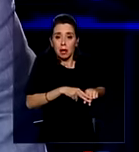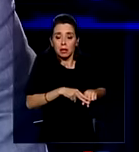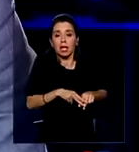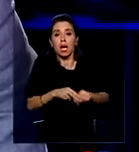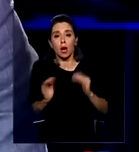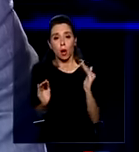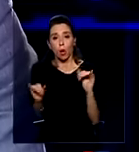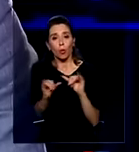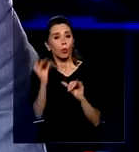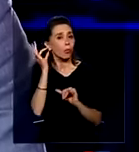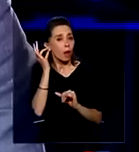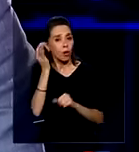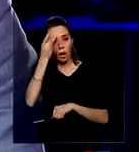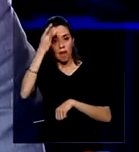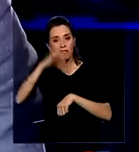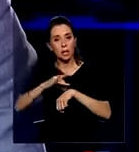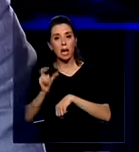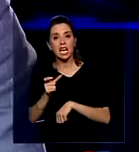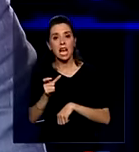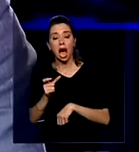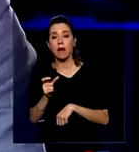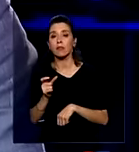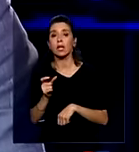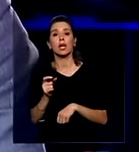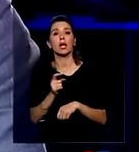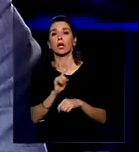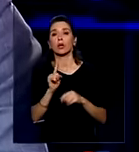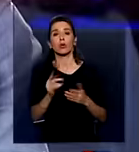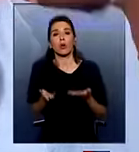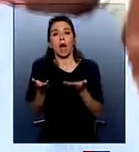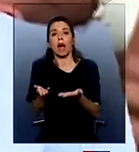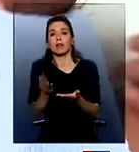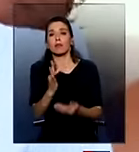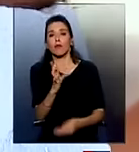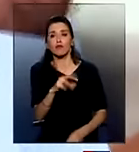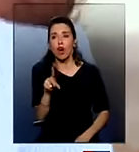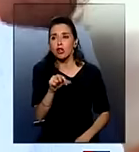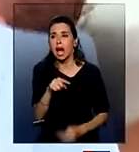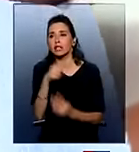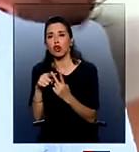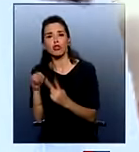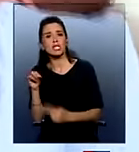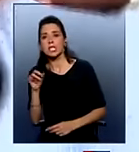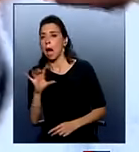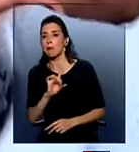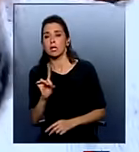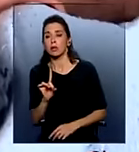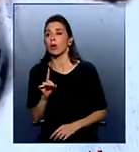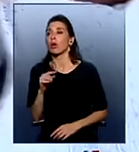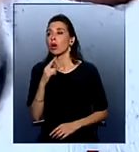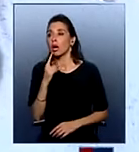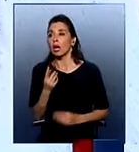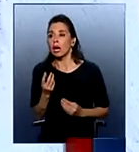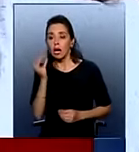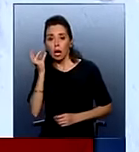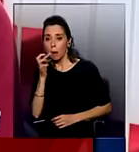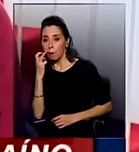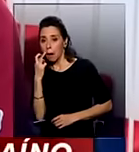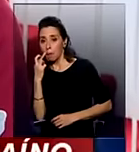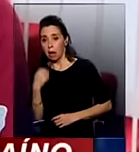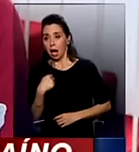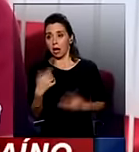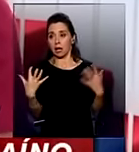padece una grave enfermedad hasta ahora sin ningún tipo de cobertura. Es que lo único que te queda, pues, es como la función que uno tiene